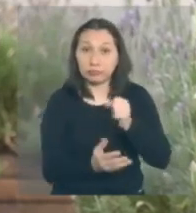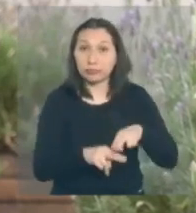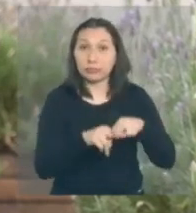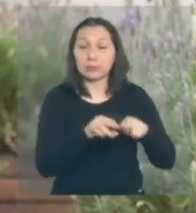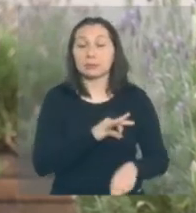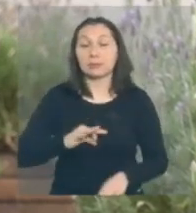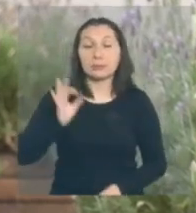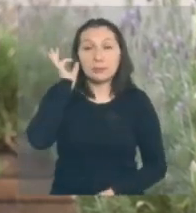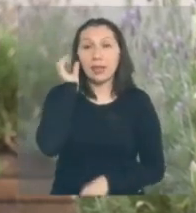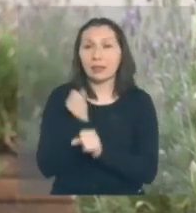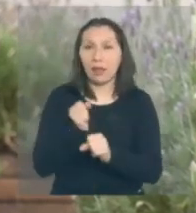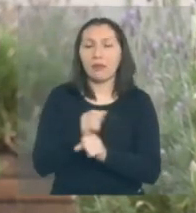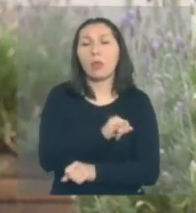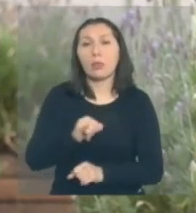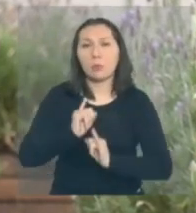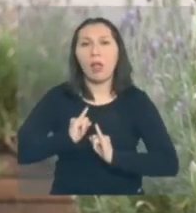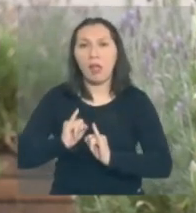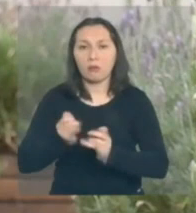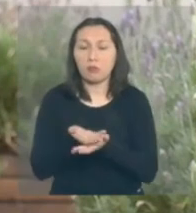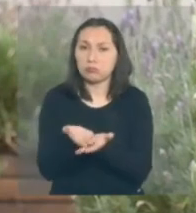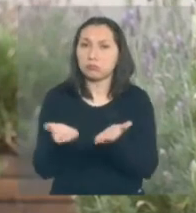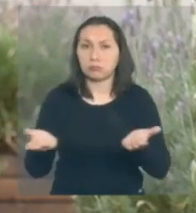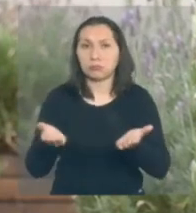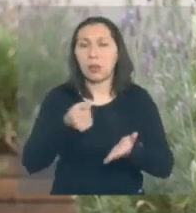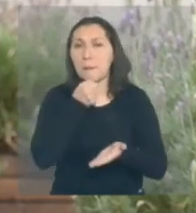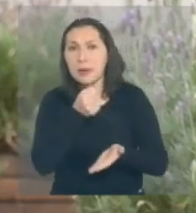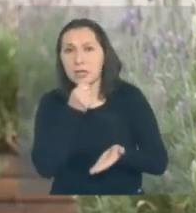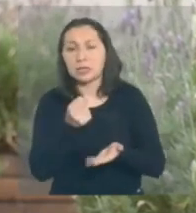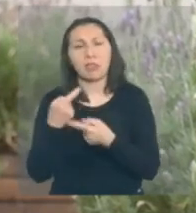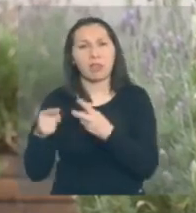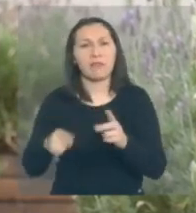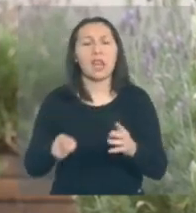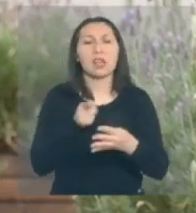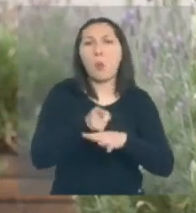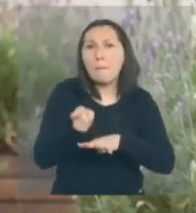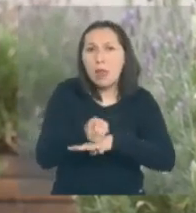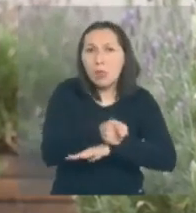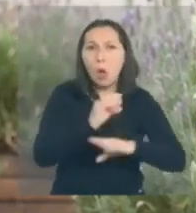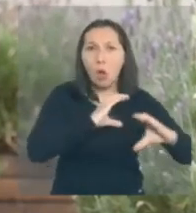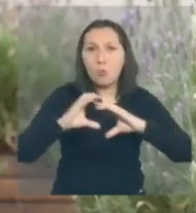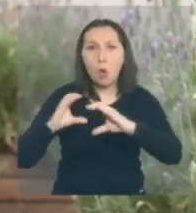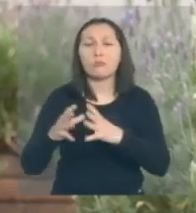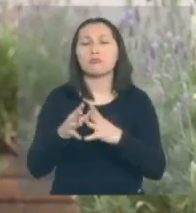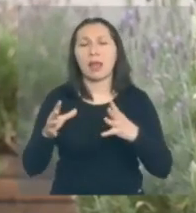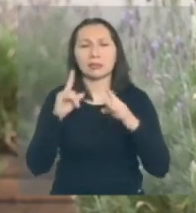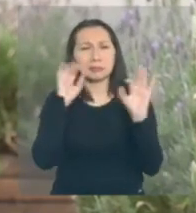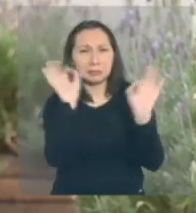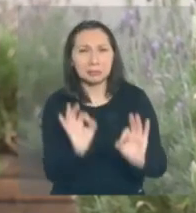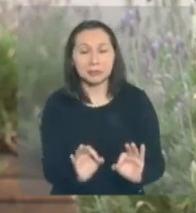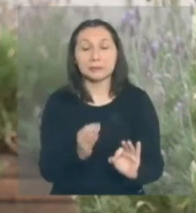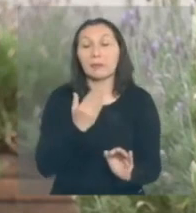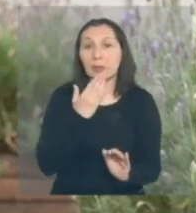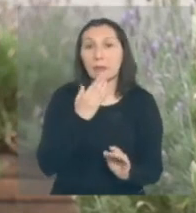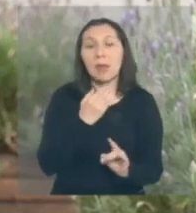del Trabajo van a estarle informando y están a disposición, obviamente, de la prensa, de los distintos medios de comunicación para ir dando mucho más detalles. De hecho, vamos a